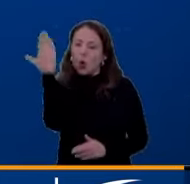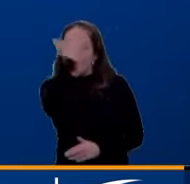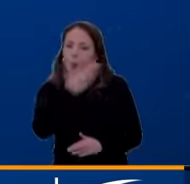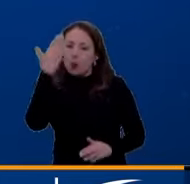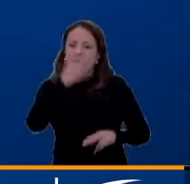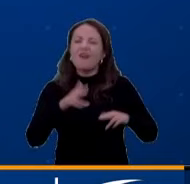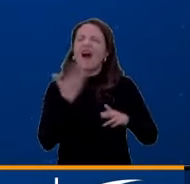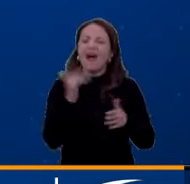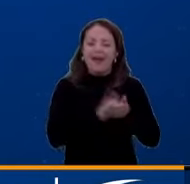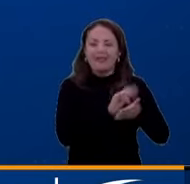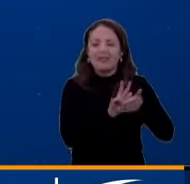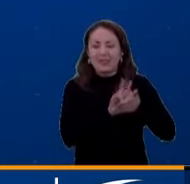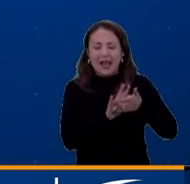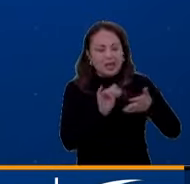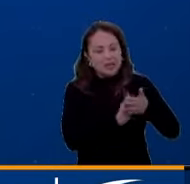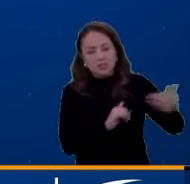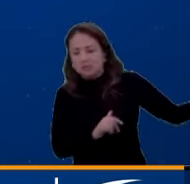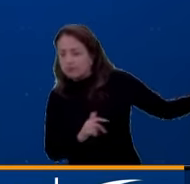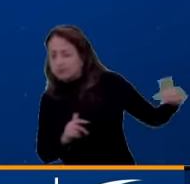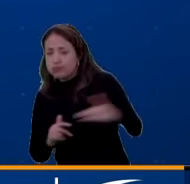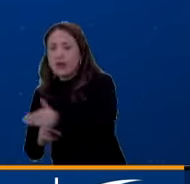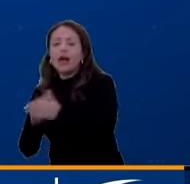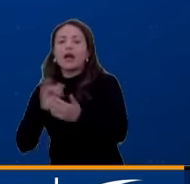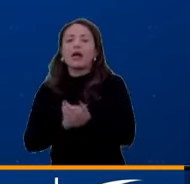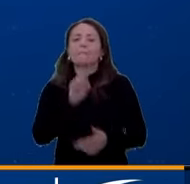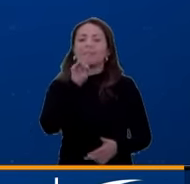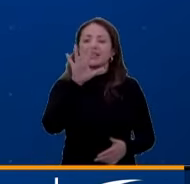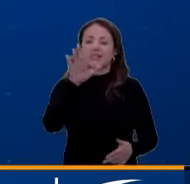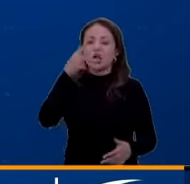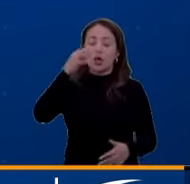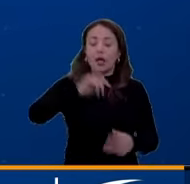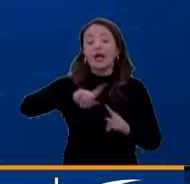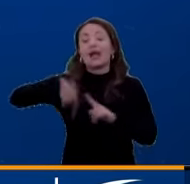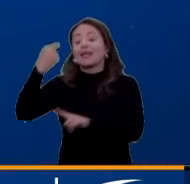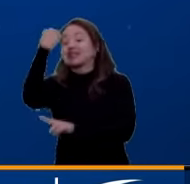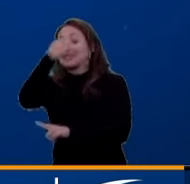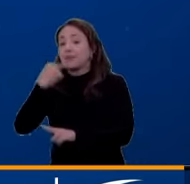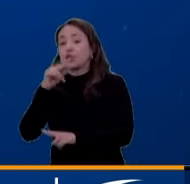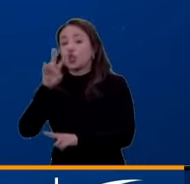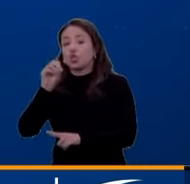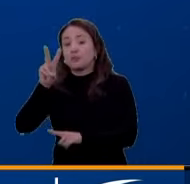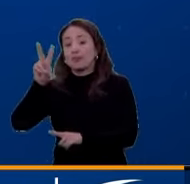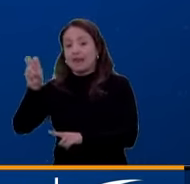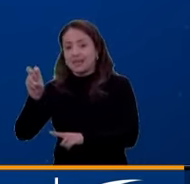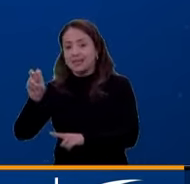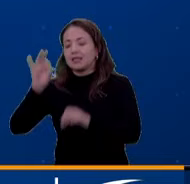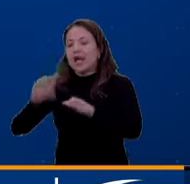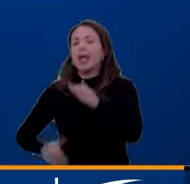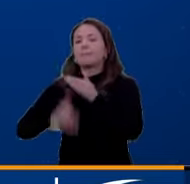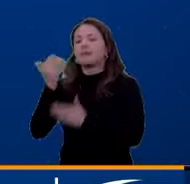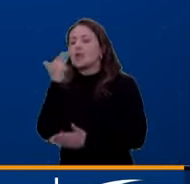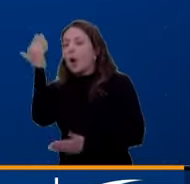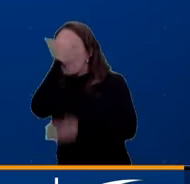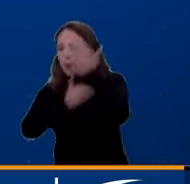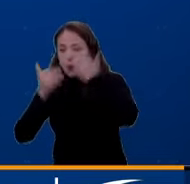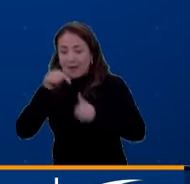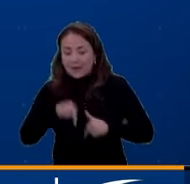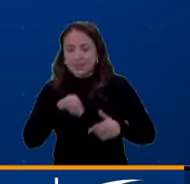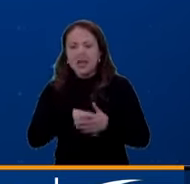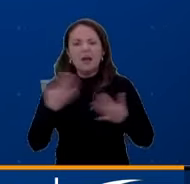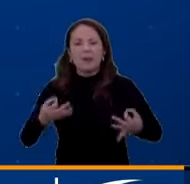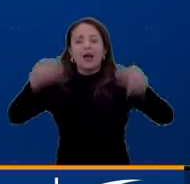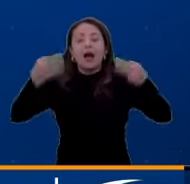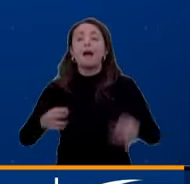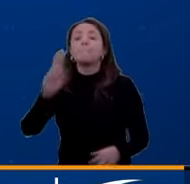más de 5 kilómetros de viaducto. Para septiembre de 2027 se espera que inicie la fase de pruebas del sistema para que